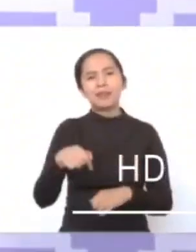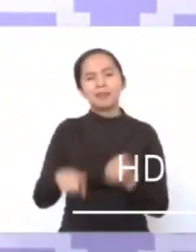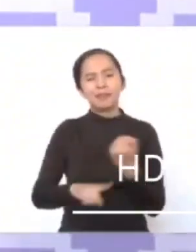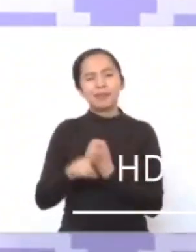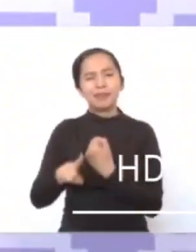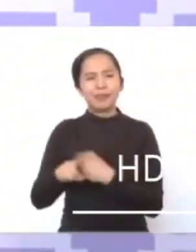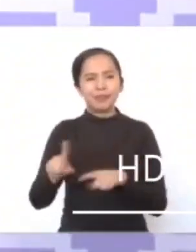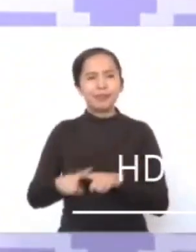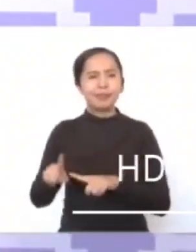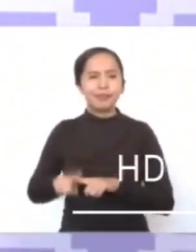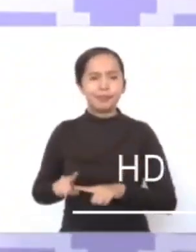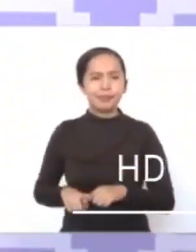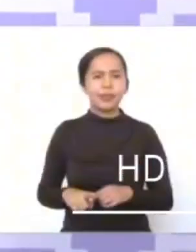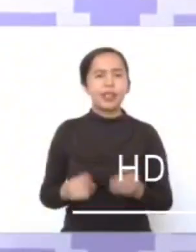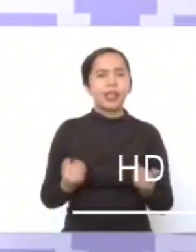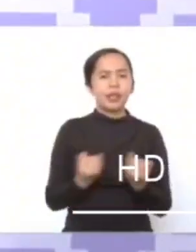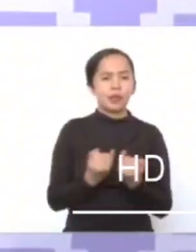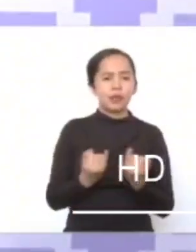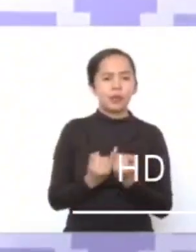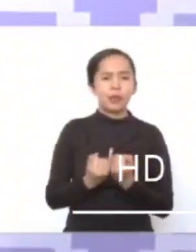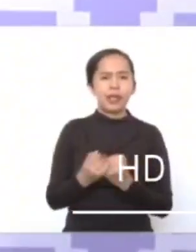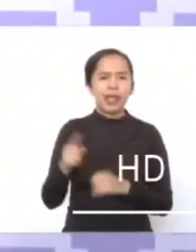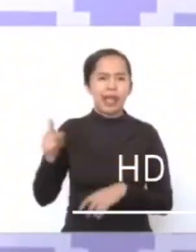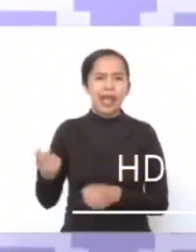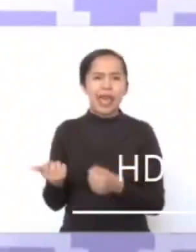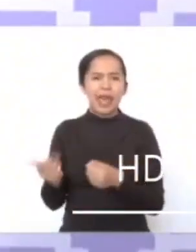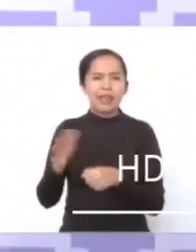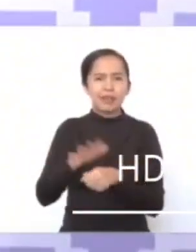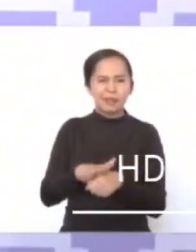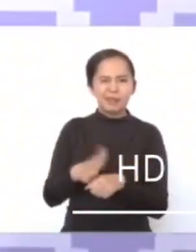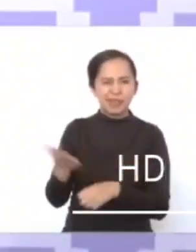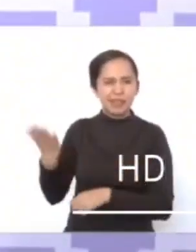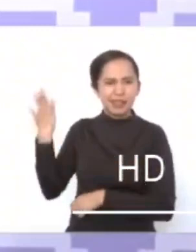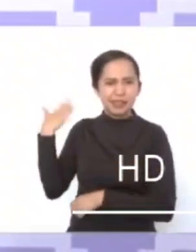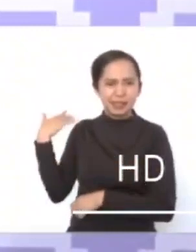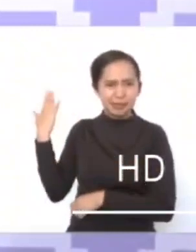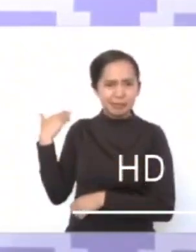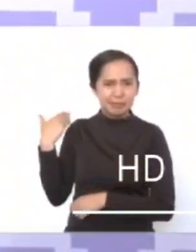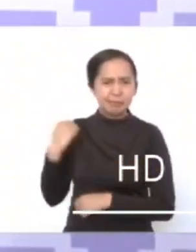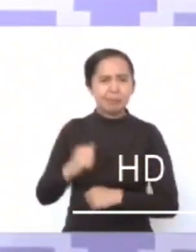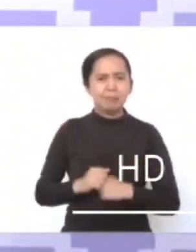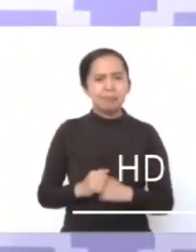de otras entidades federativas o de administraciones anteriores,